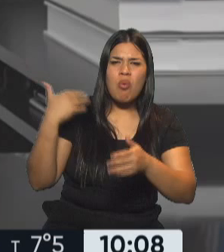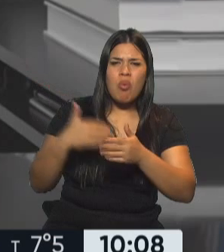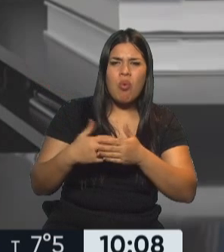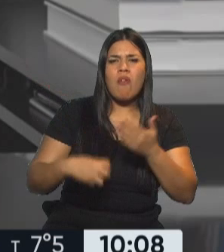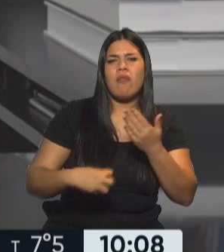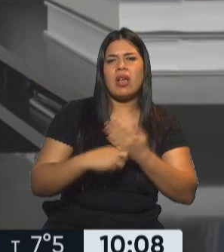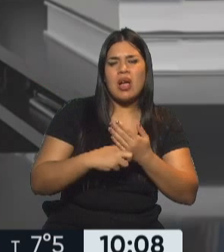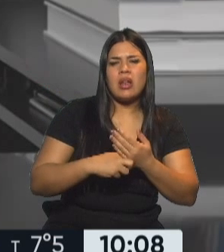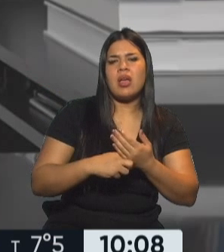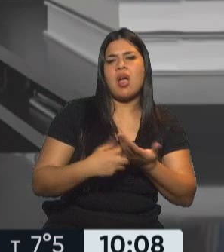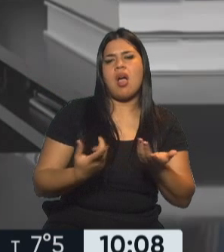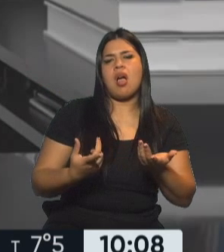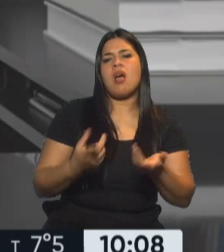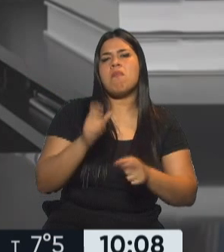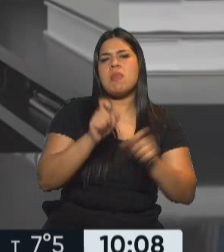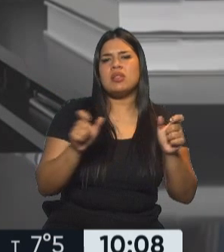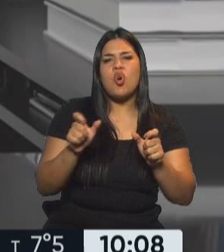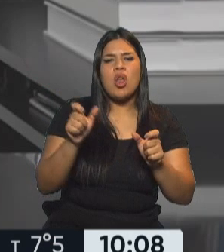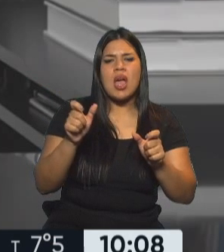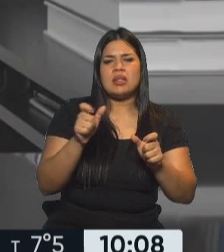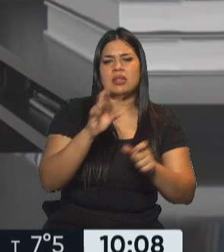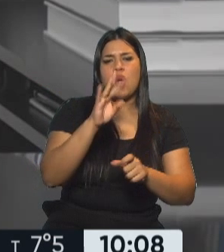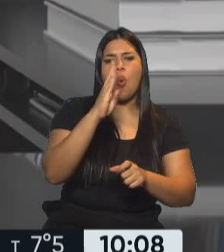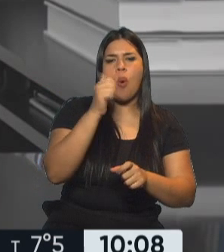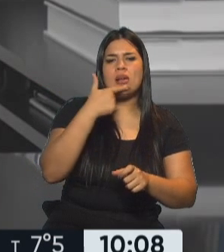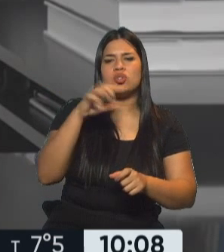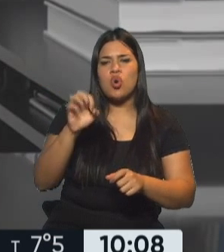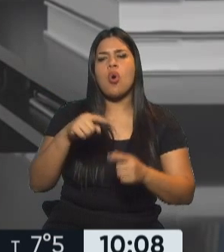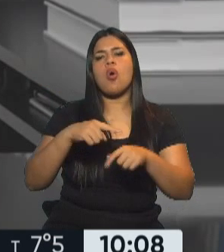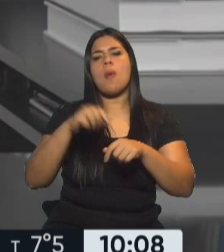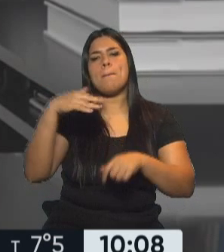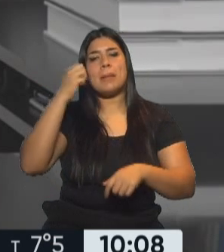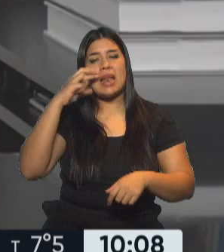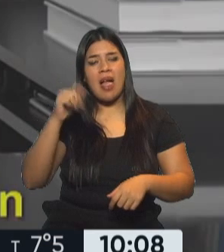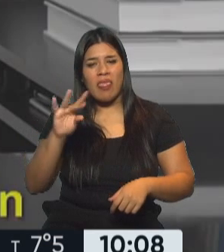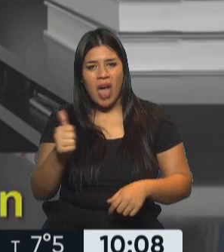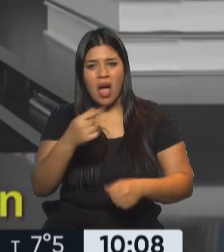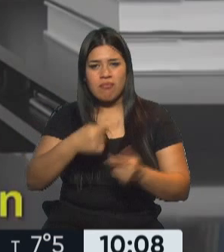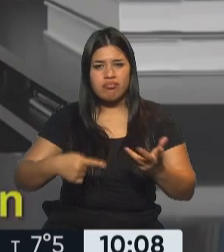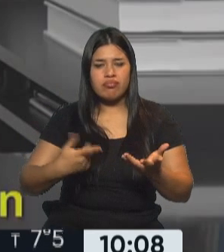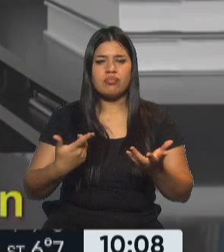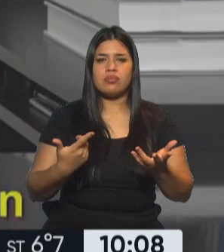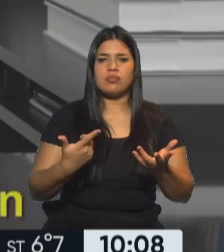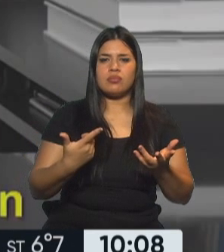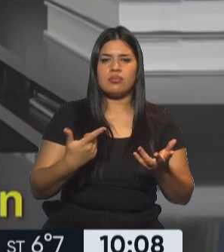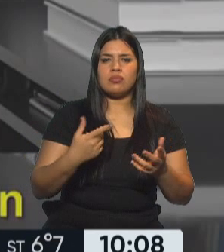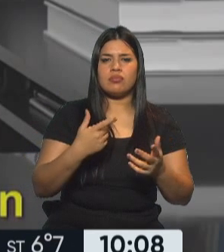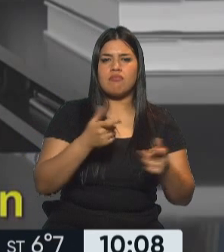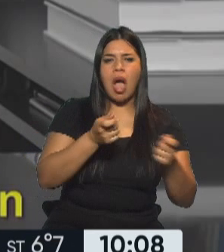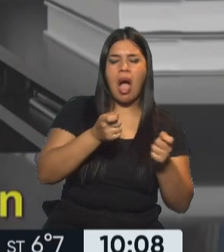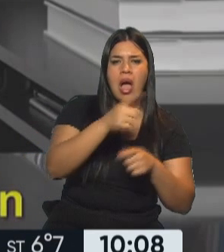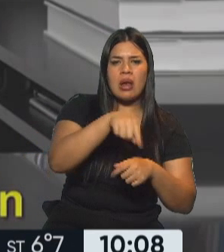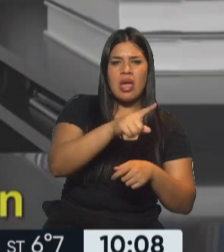Basso, Salum, Eyeravide y el recientemente incorporado Miranda no produce siquiera una